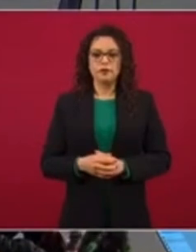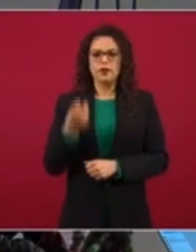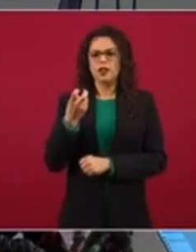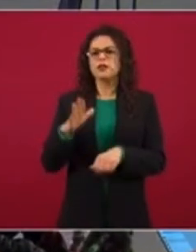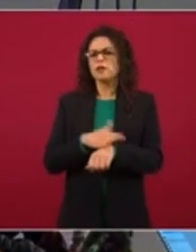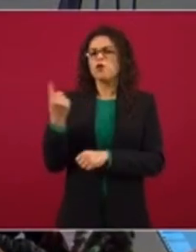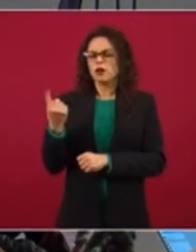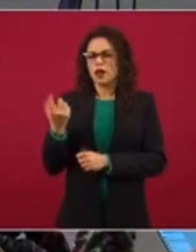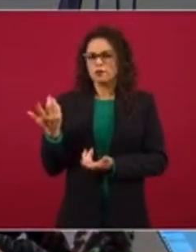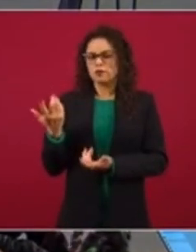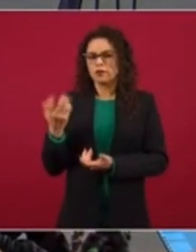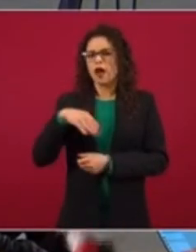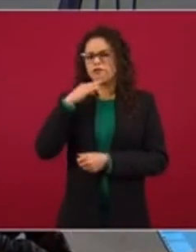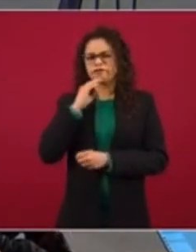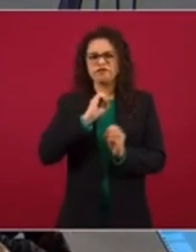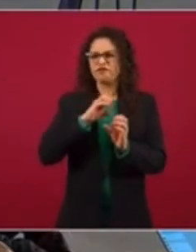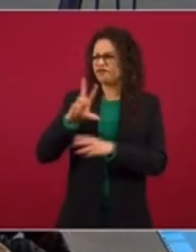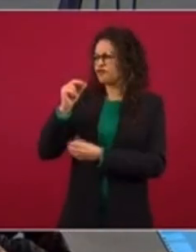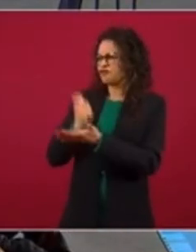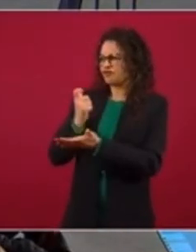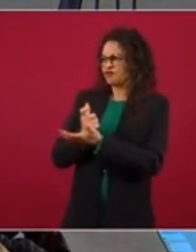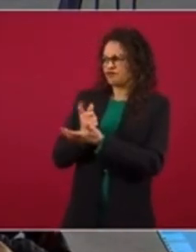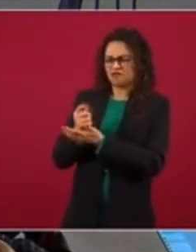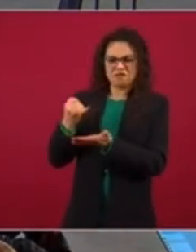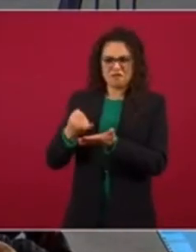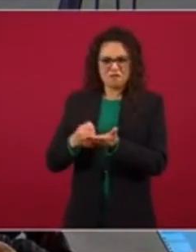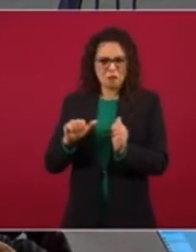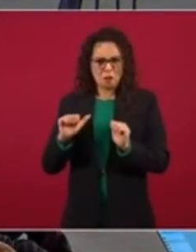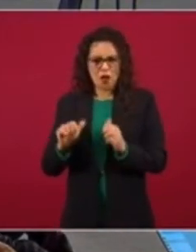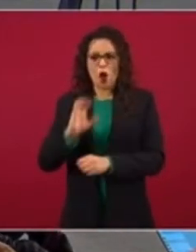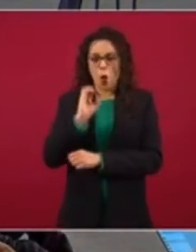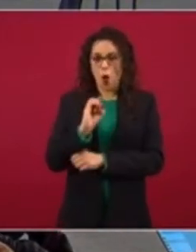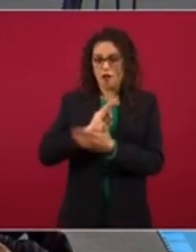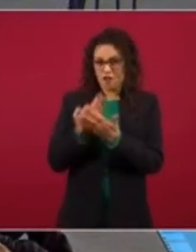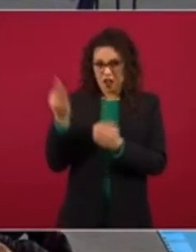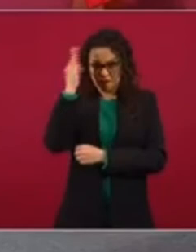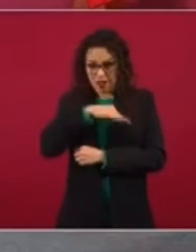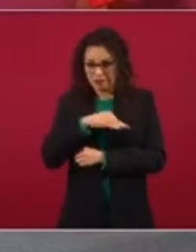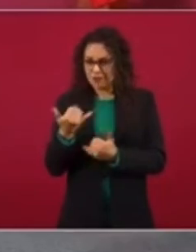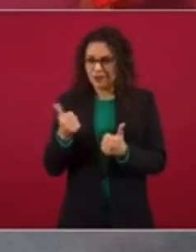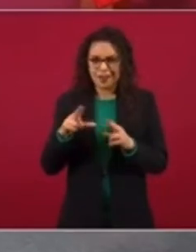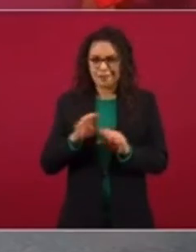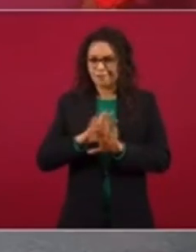impuestos, estamos combatiendo las facturas falsas, ya no hay influyentismo.